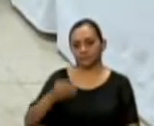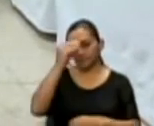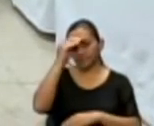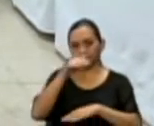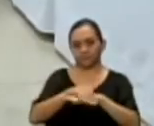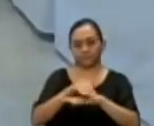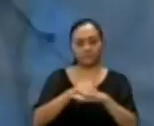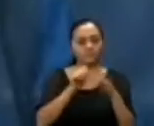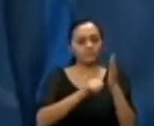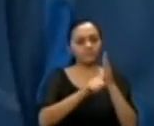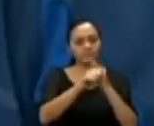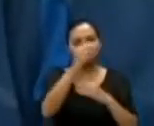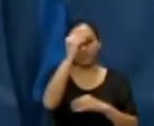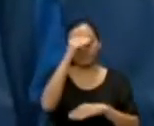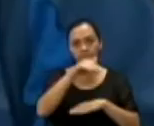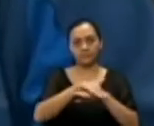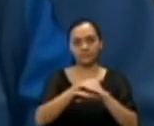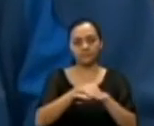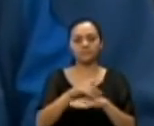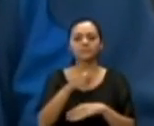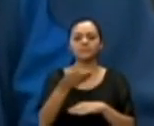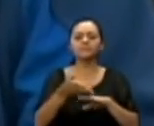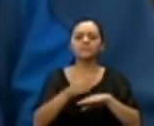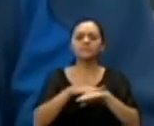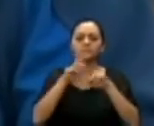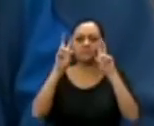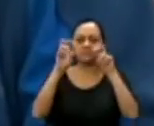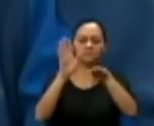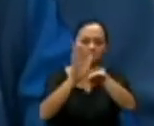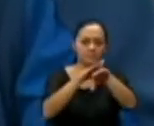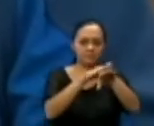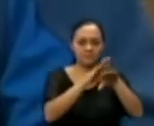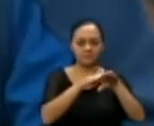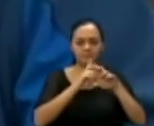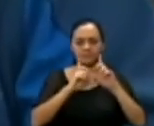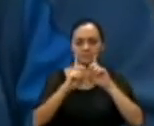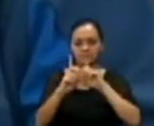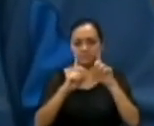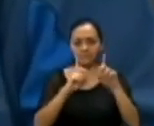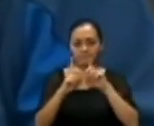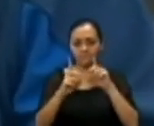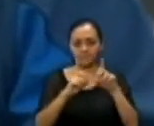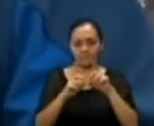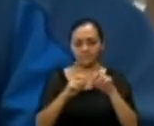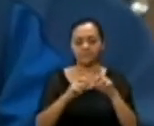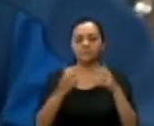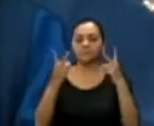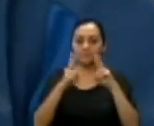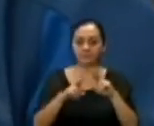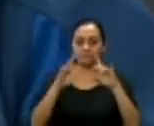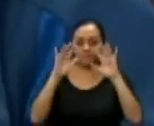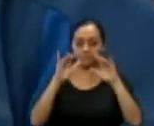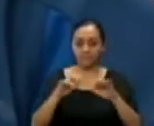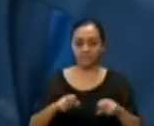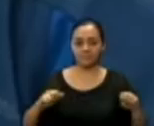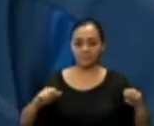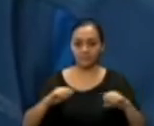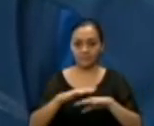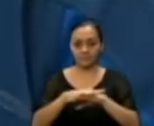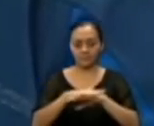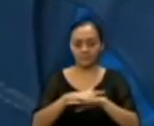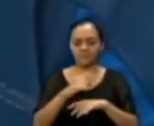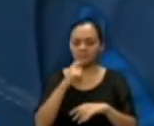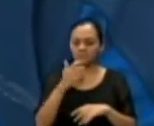una buena tarde al llamado al diálogo que se hizo por parte suya presidente y por la secretaría nacional de planificación a